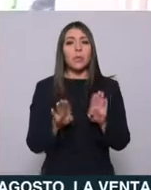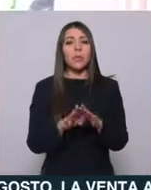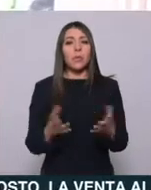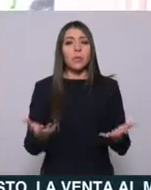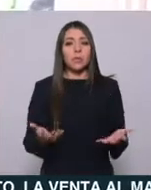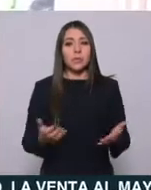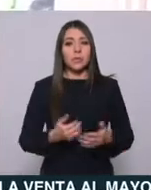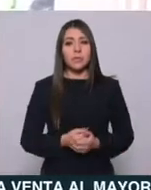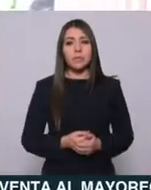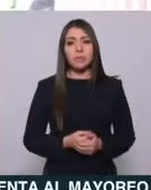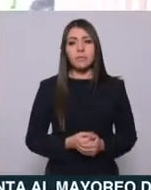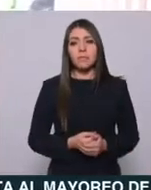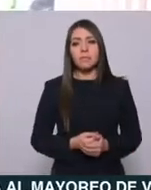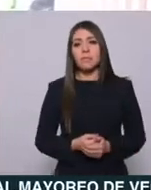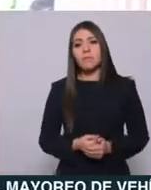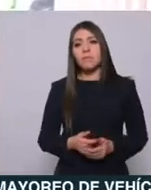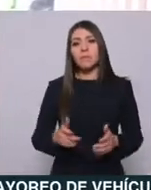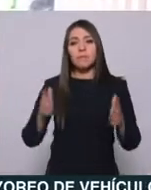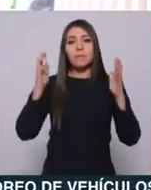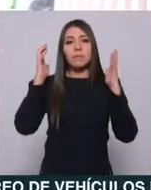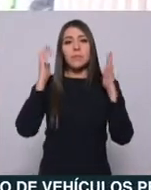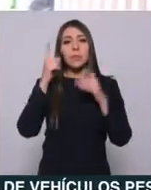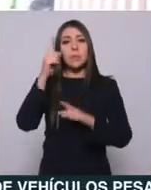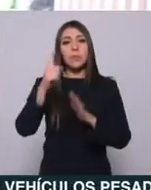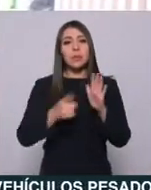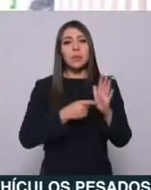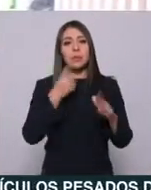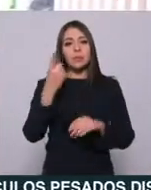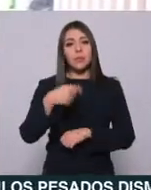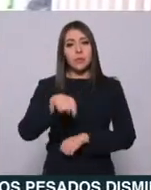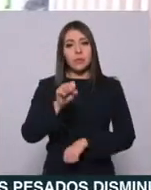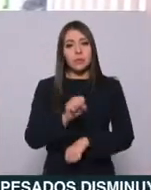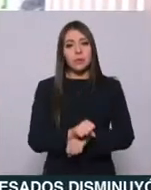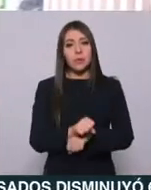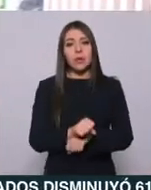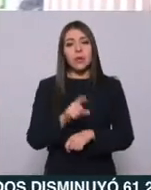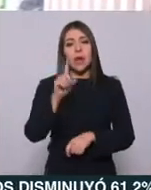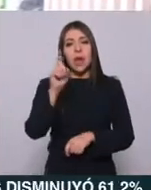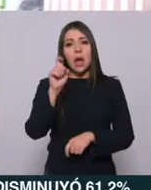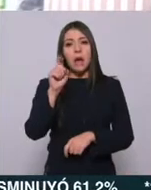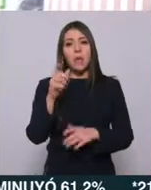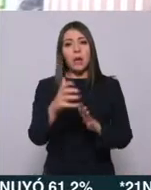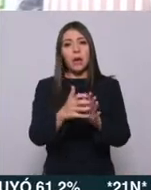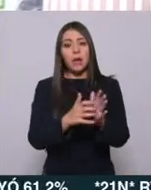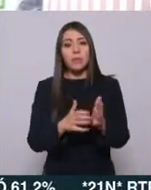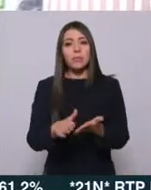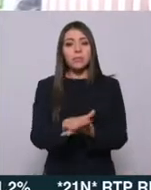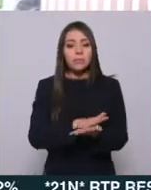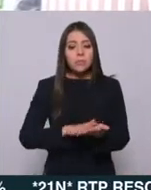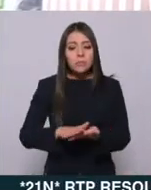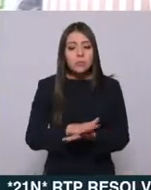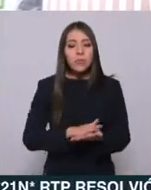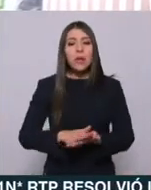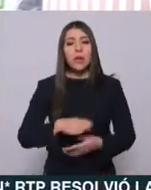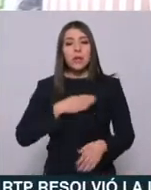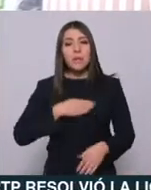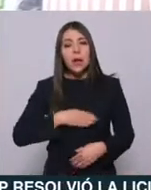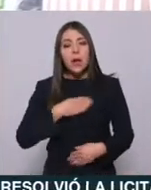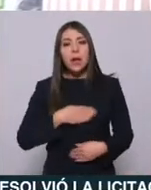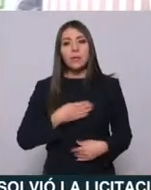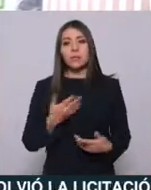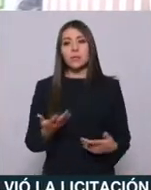Pues bañándonos nomás una vez a la semana, ahorrando agua para los trastos, ahorrando agua para el baño, ahorrando agua